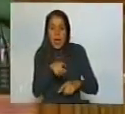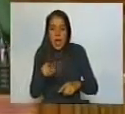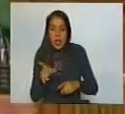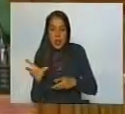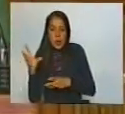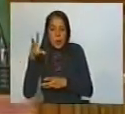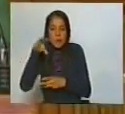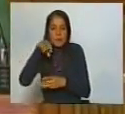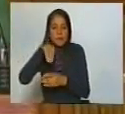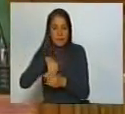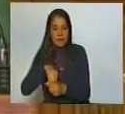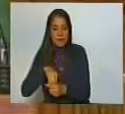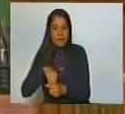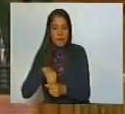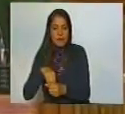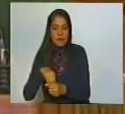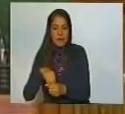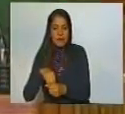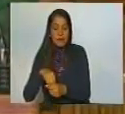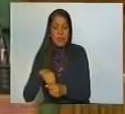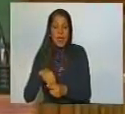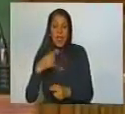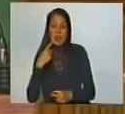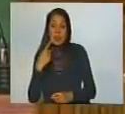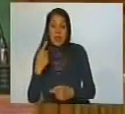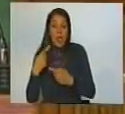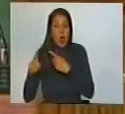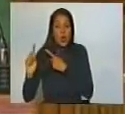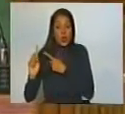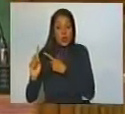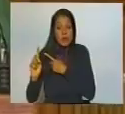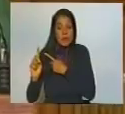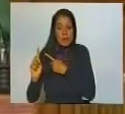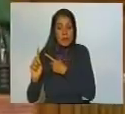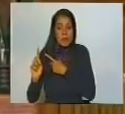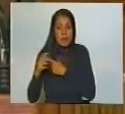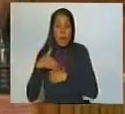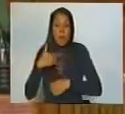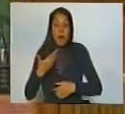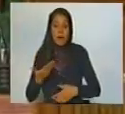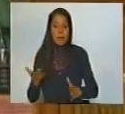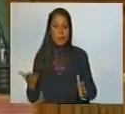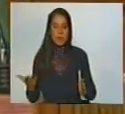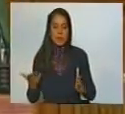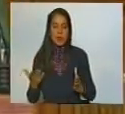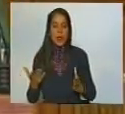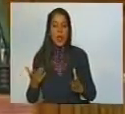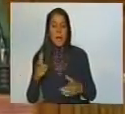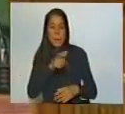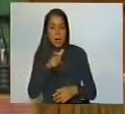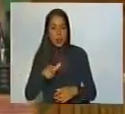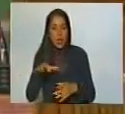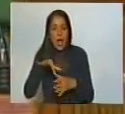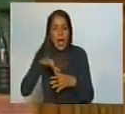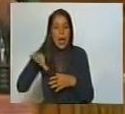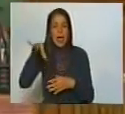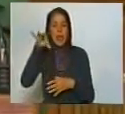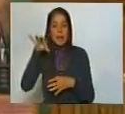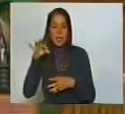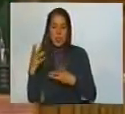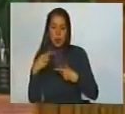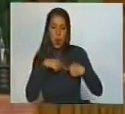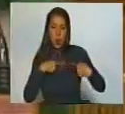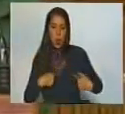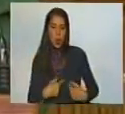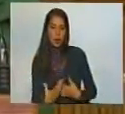Dicho aquí no es un lugar común, dicho en otra parte podría serlo. Están aquí en cada uno de los